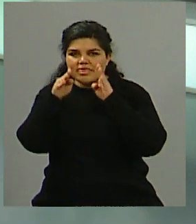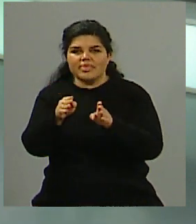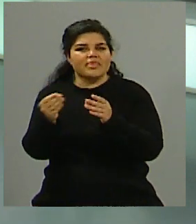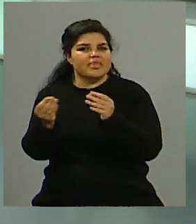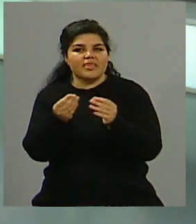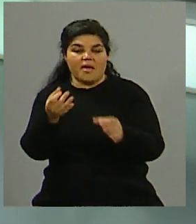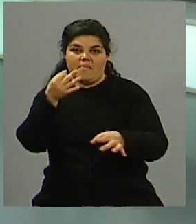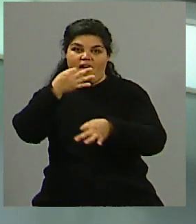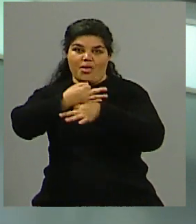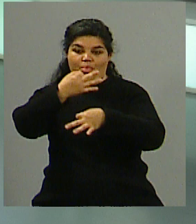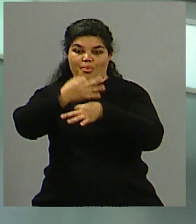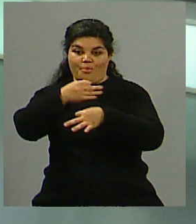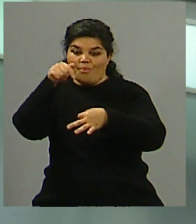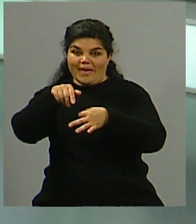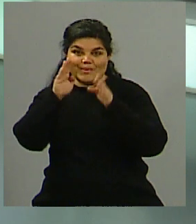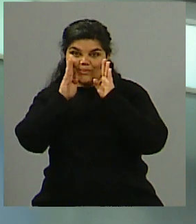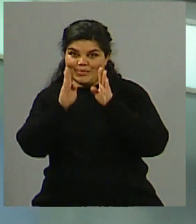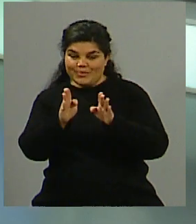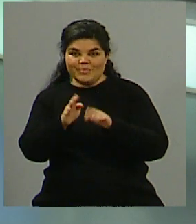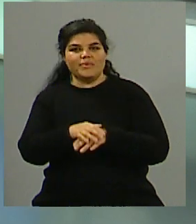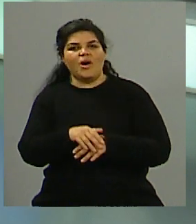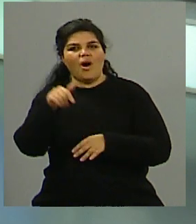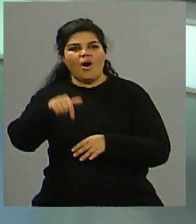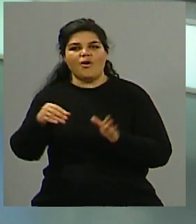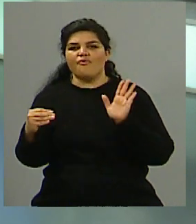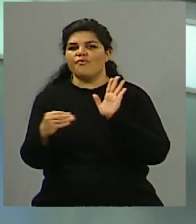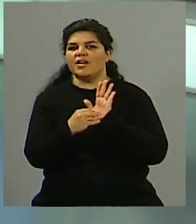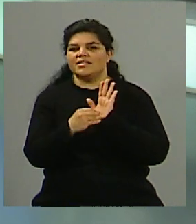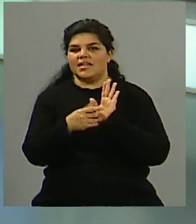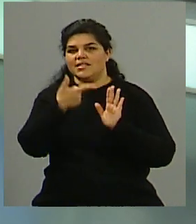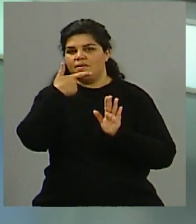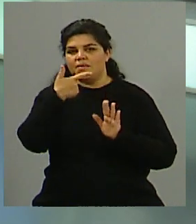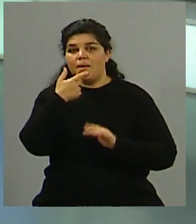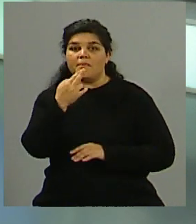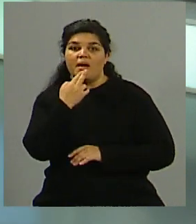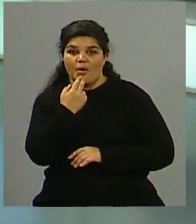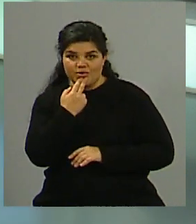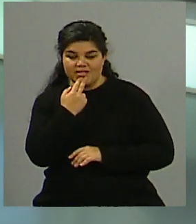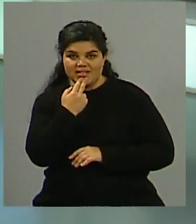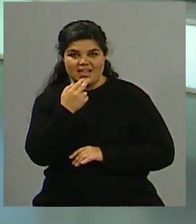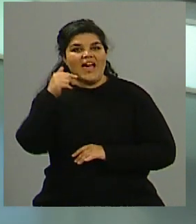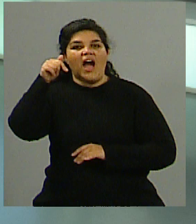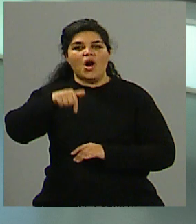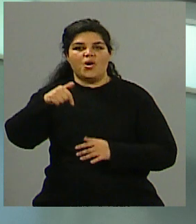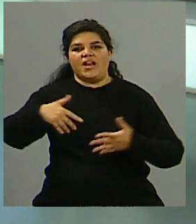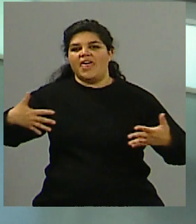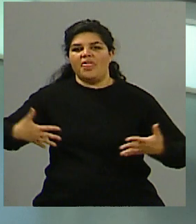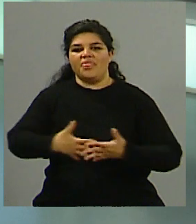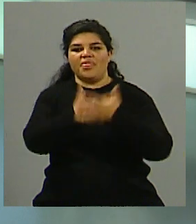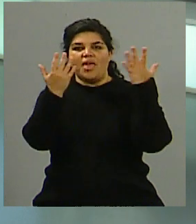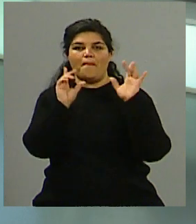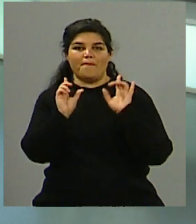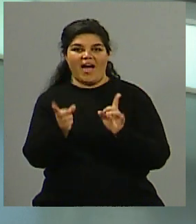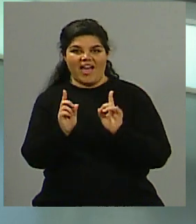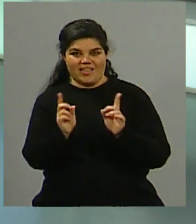tema de la educación, teniendo en cuenta el día, el 11 de septiembre, el Día de los Maestros. Y vamos